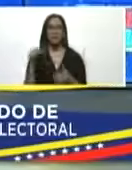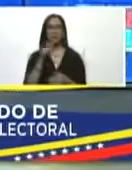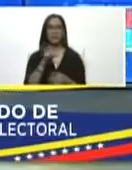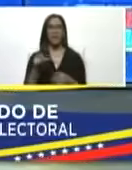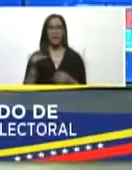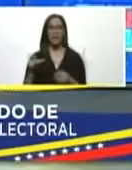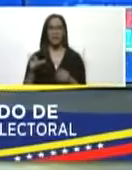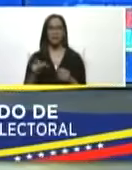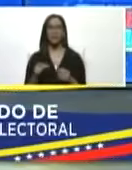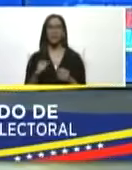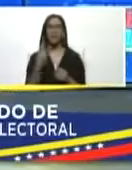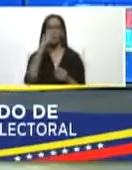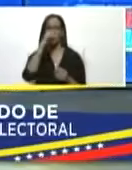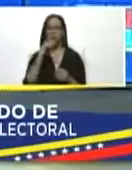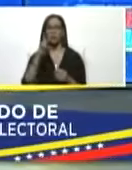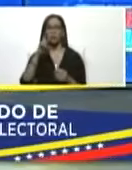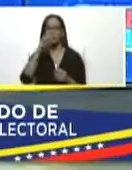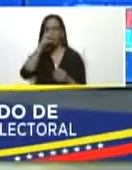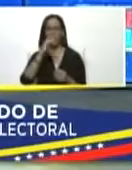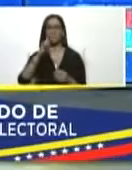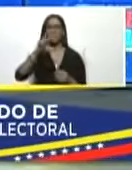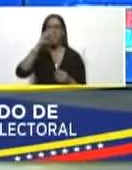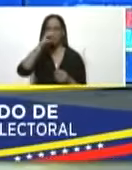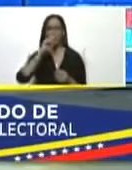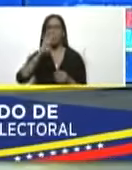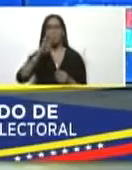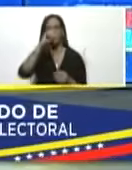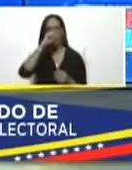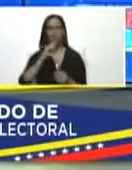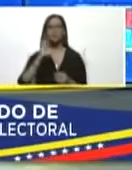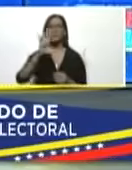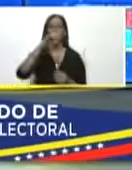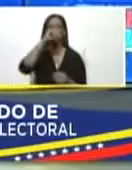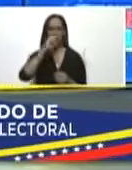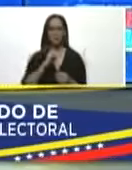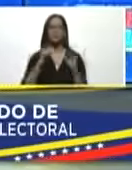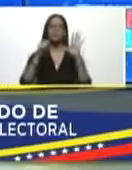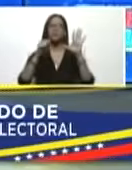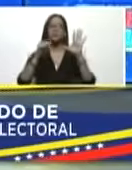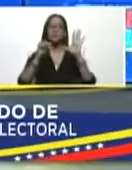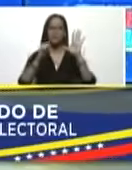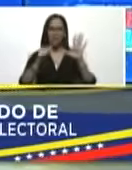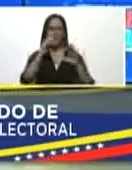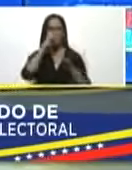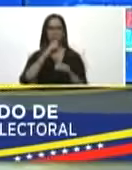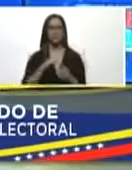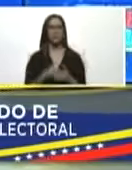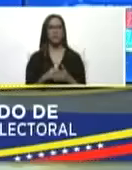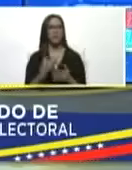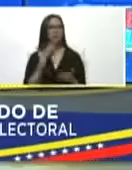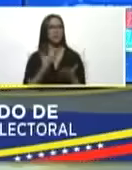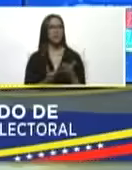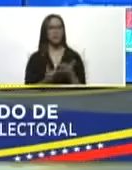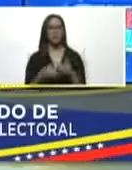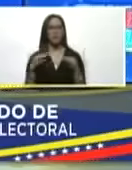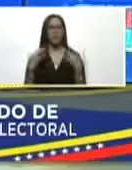un año a Venezuela, 2 años, 3 años, 4 años, 5 años, 6 años, y solicitan sus papeles. Y los que